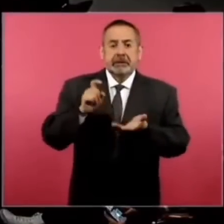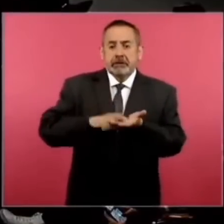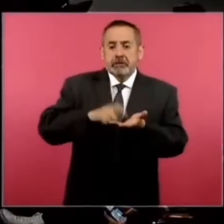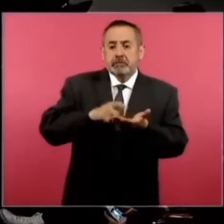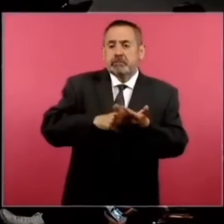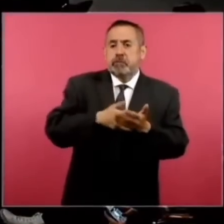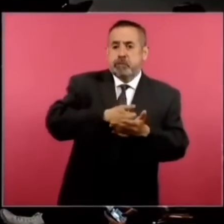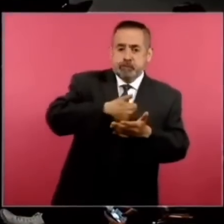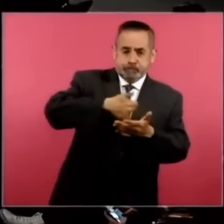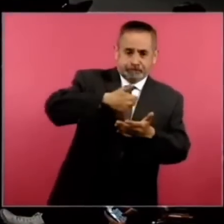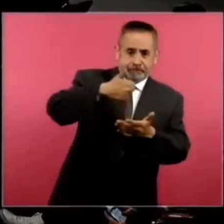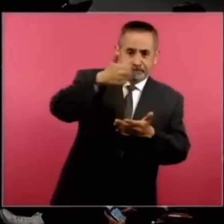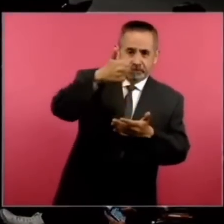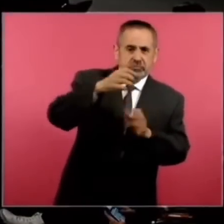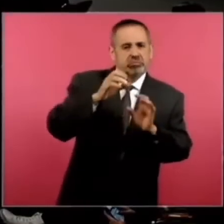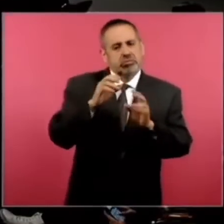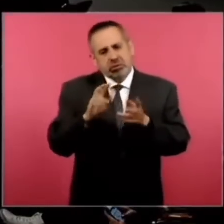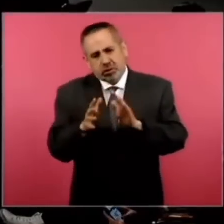Hay